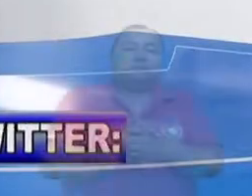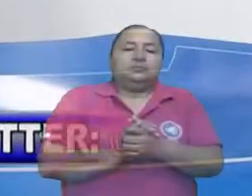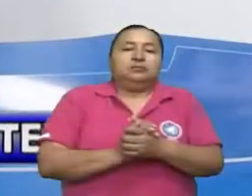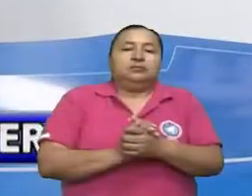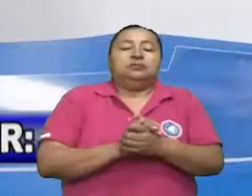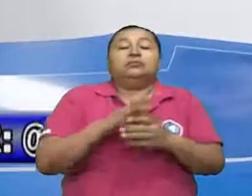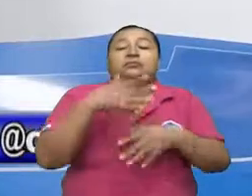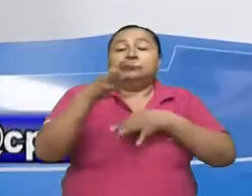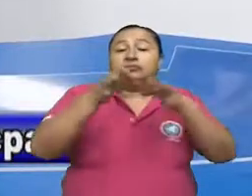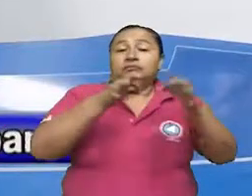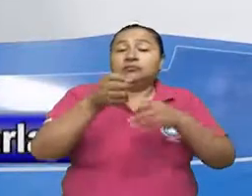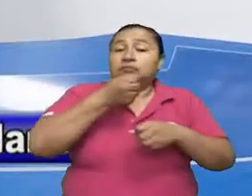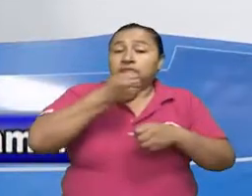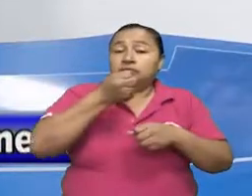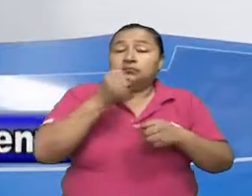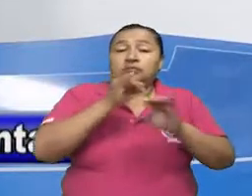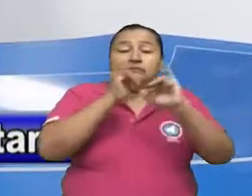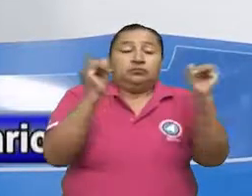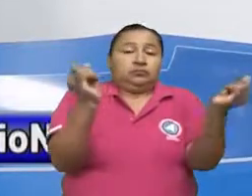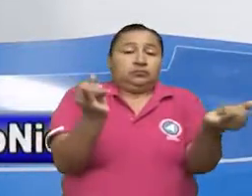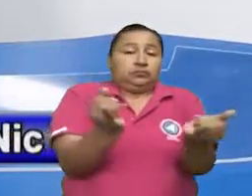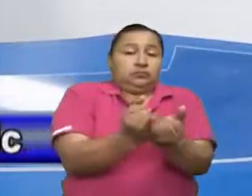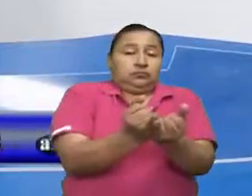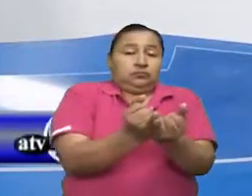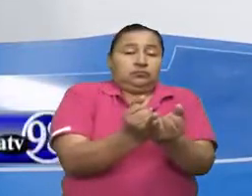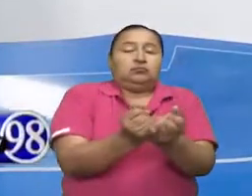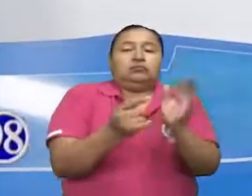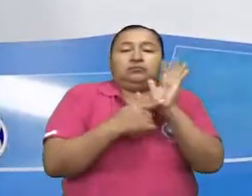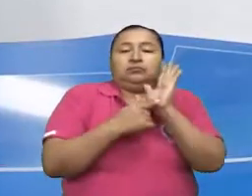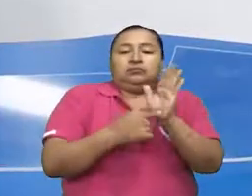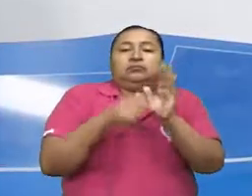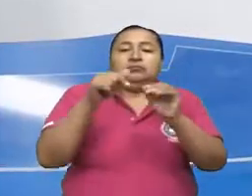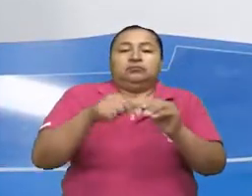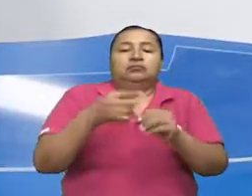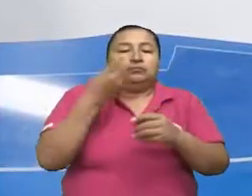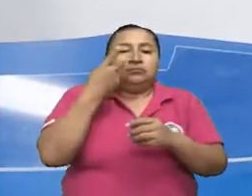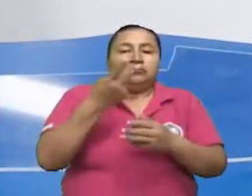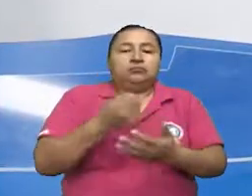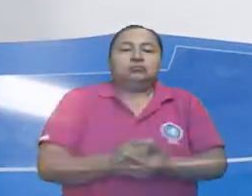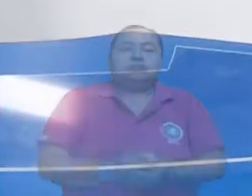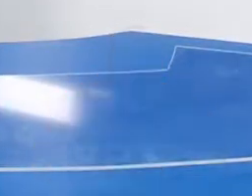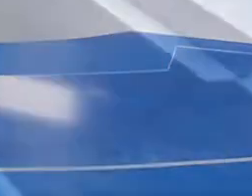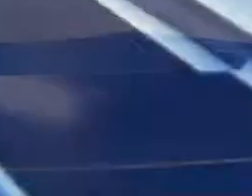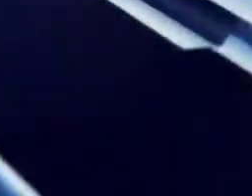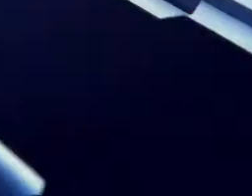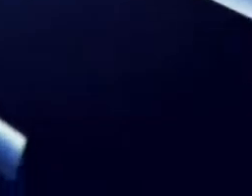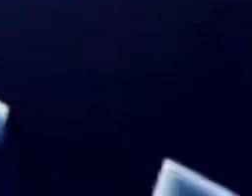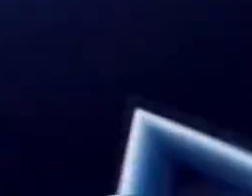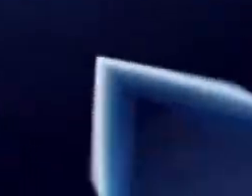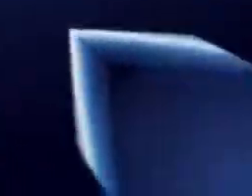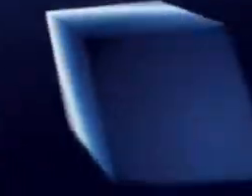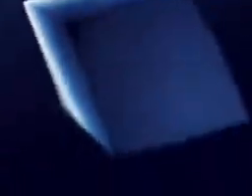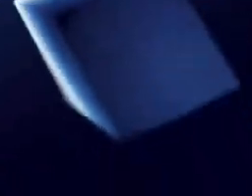Y los detalles de las noticias internacionales se los presentamos a continuación.